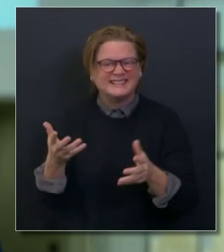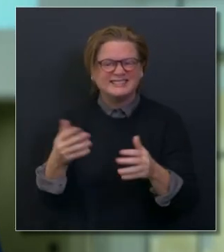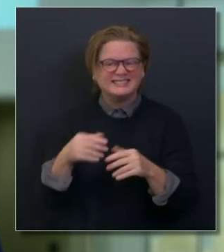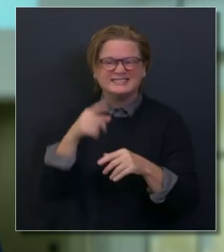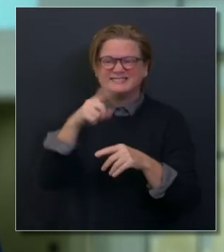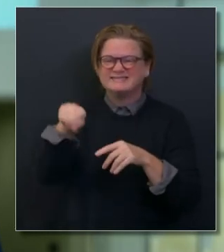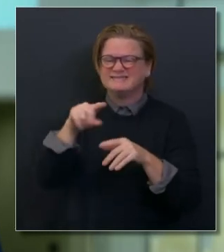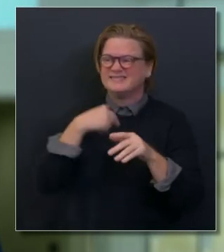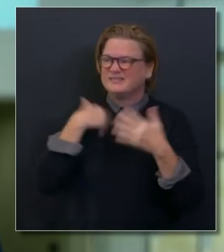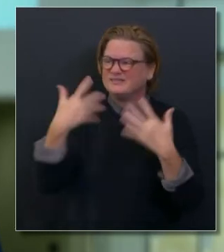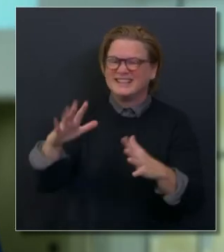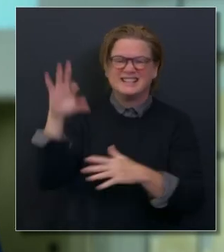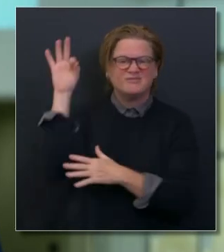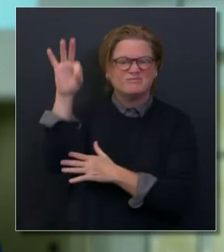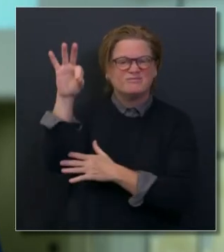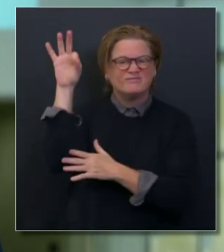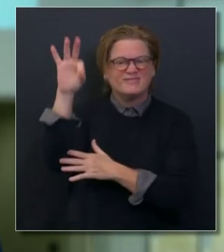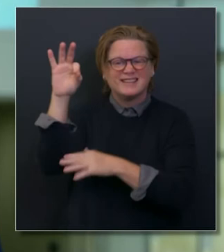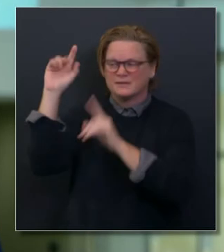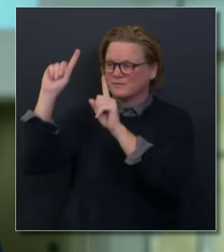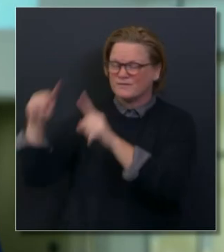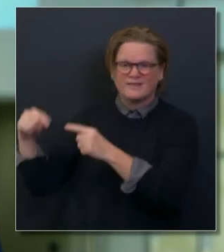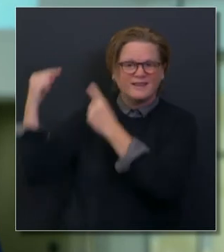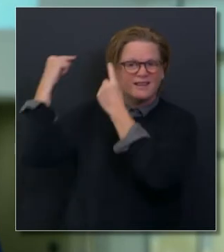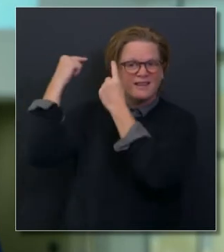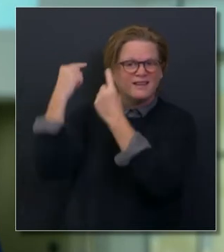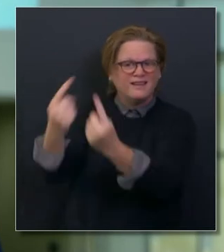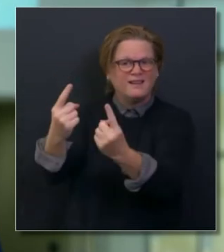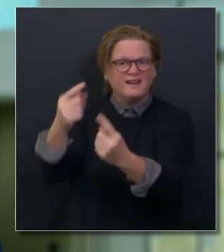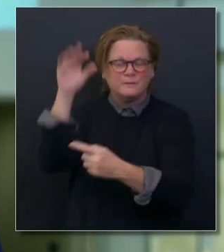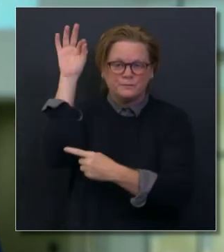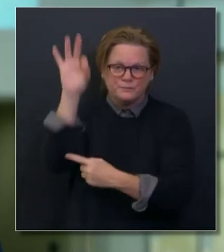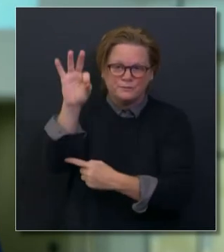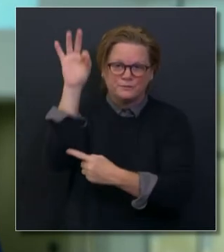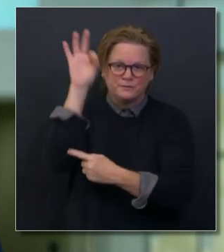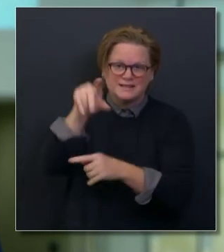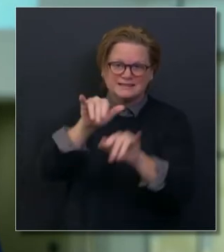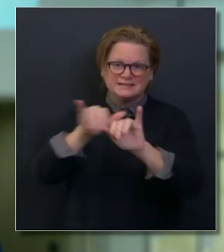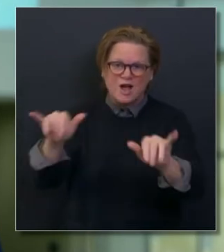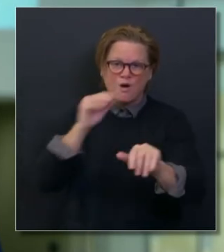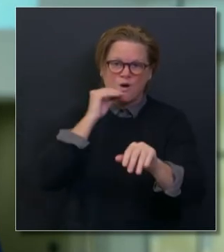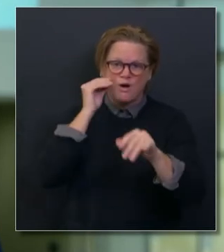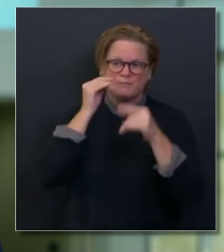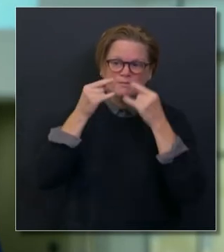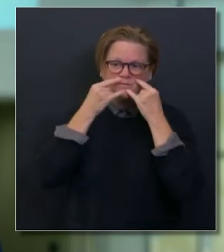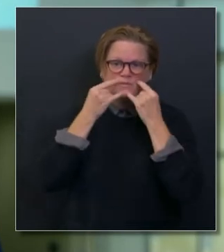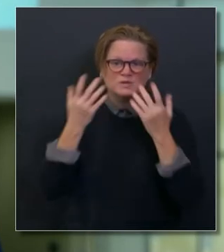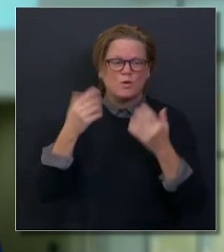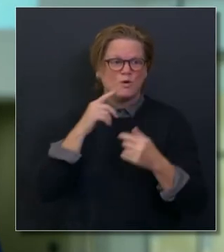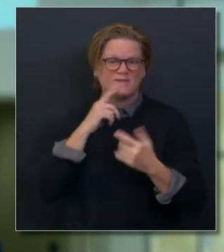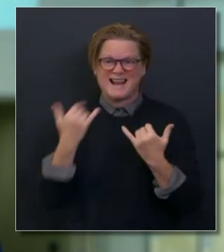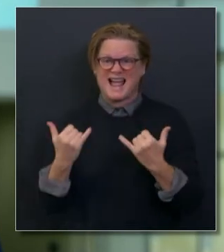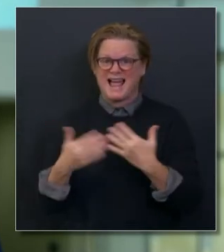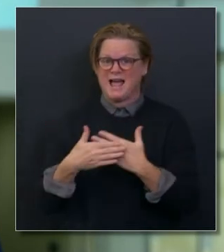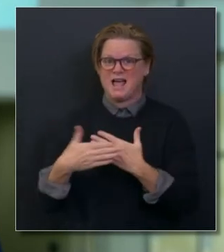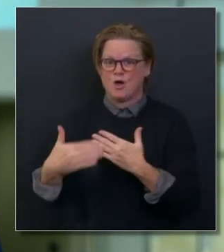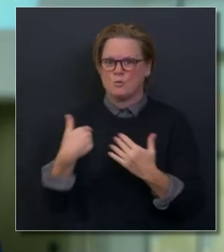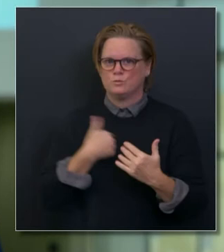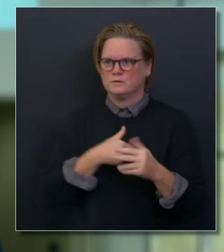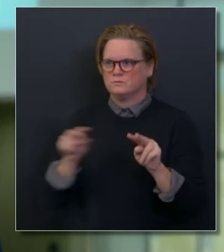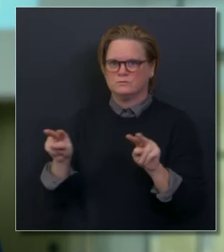en casa y hacer seguimiento a todo, pero anticipar algunos desafíos en las siguientes 2 semanas,